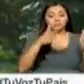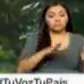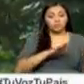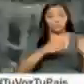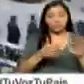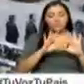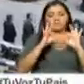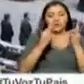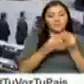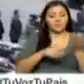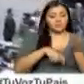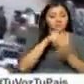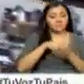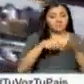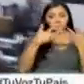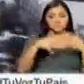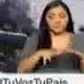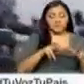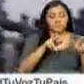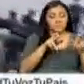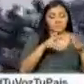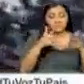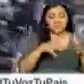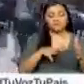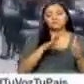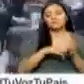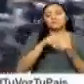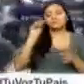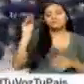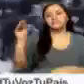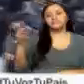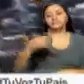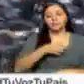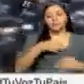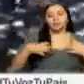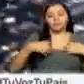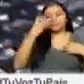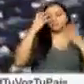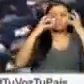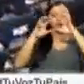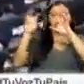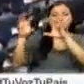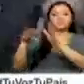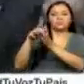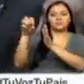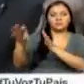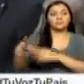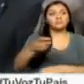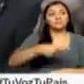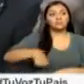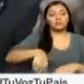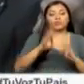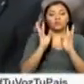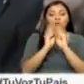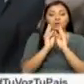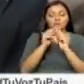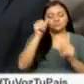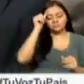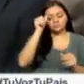familia. En el Congreso, los diputados rindieron un minuto de silencio para recordar a la ex primera dama de 66